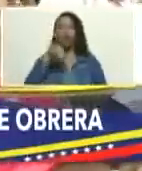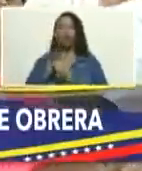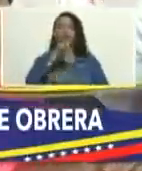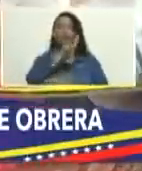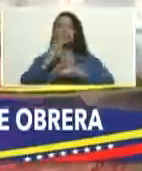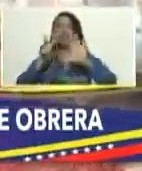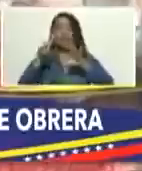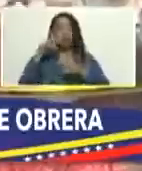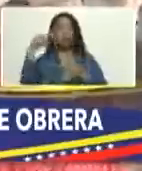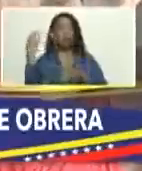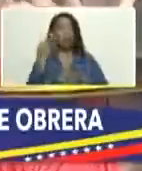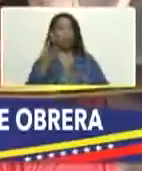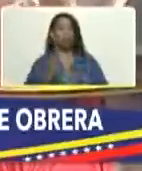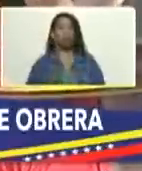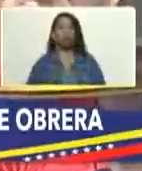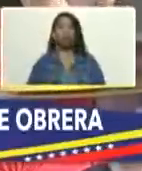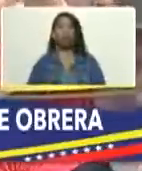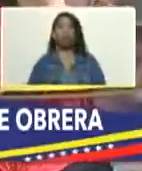2017, ¿verdad?